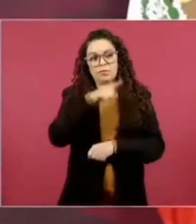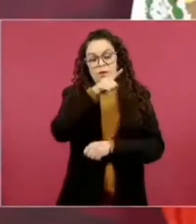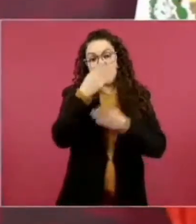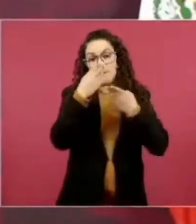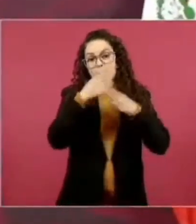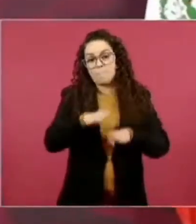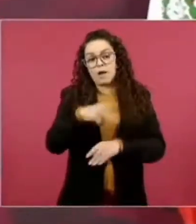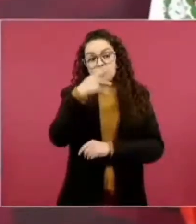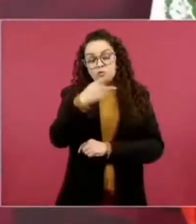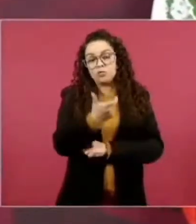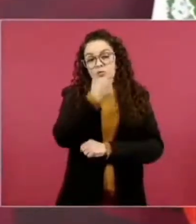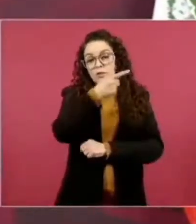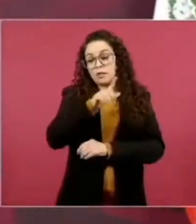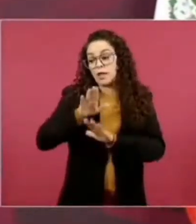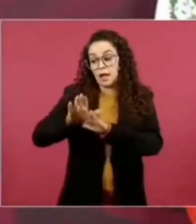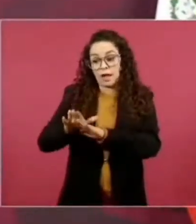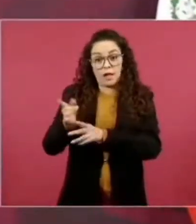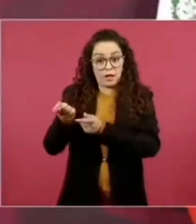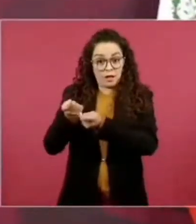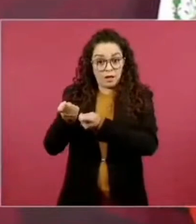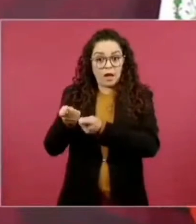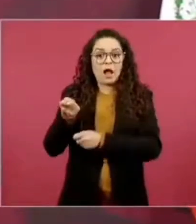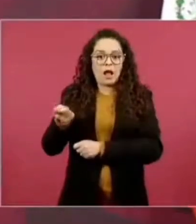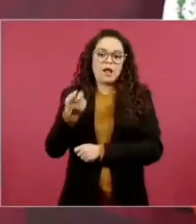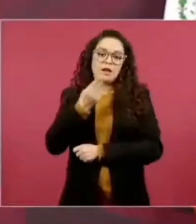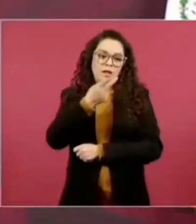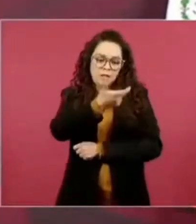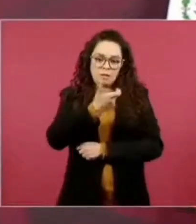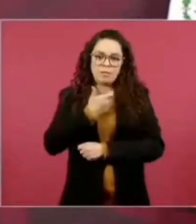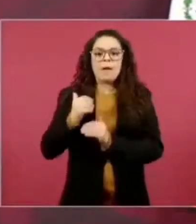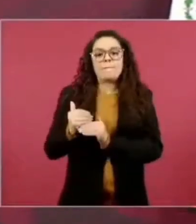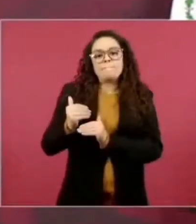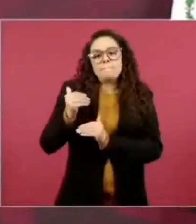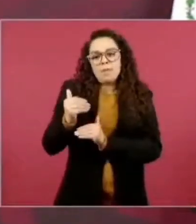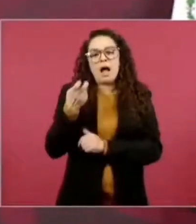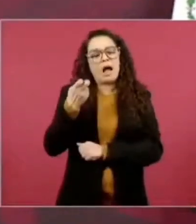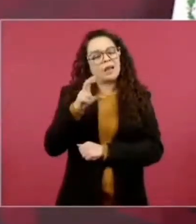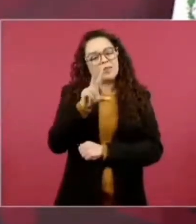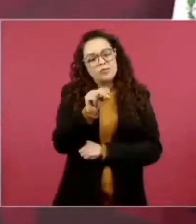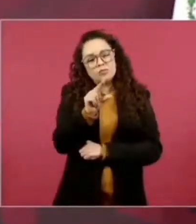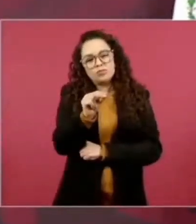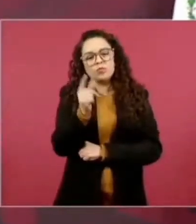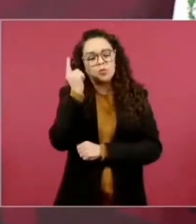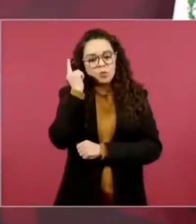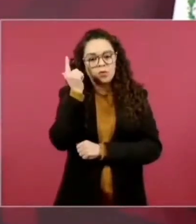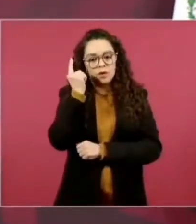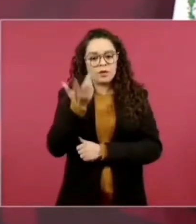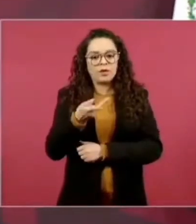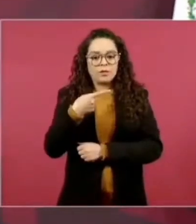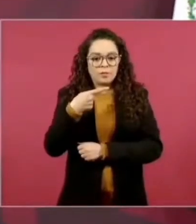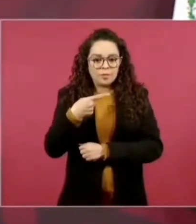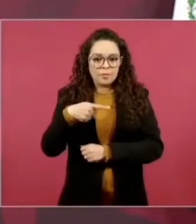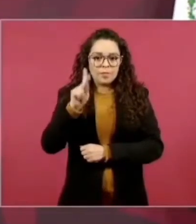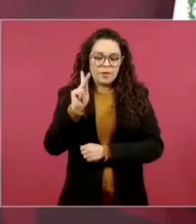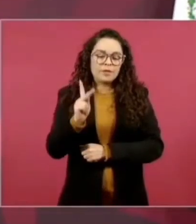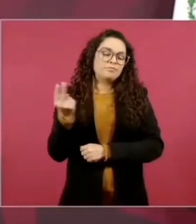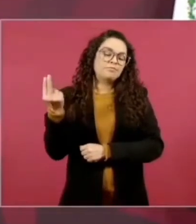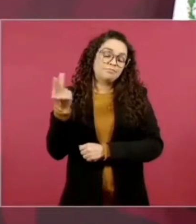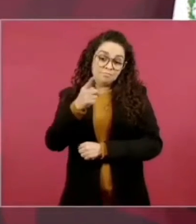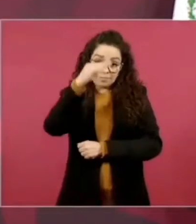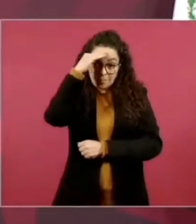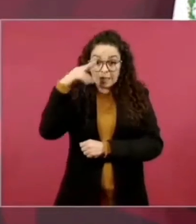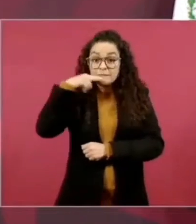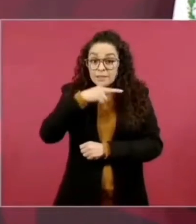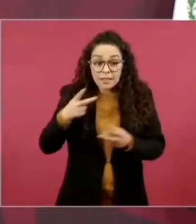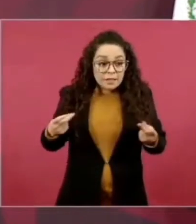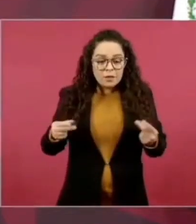mayores porcentajes. Yo tenía pensado, pero todo es cuestión también de tiempo, pero